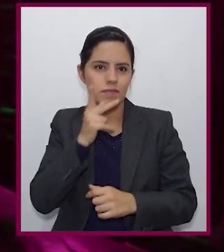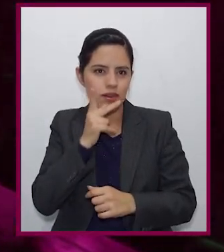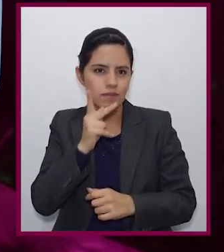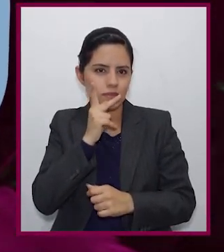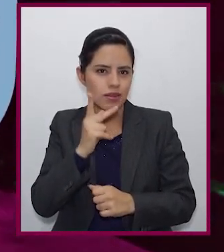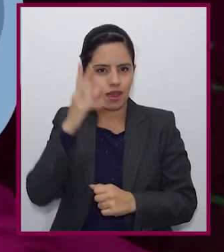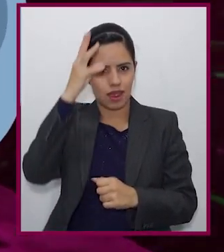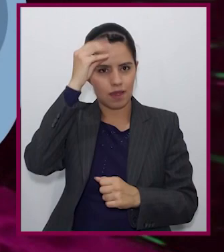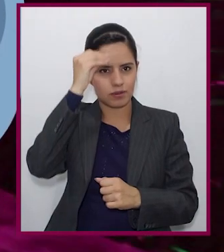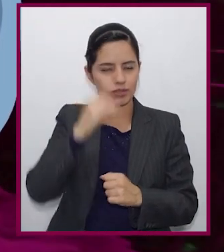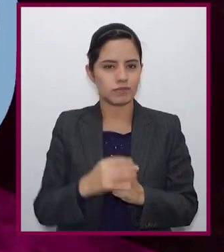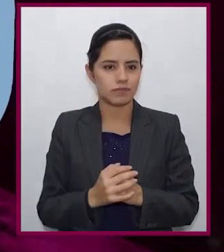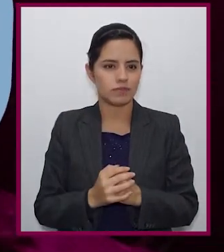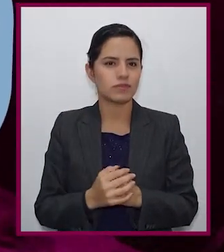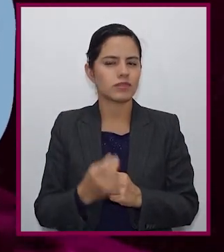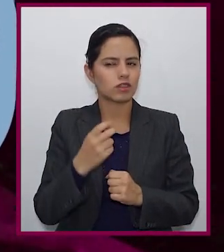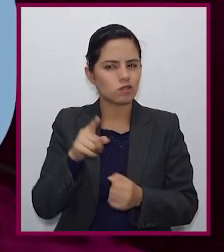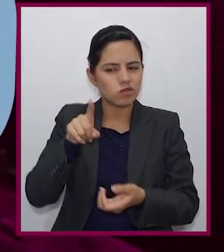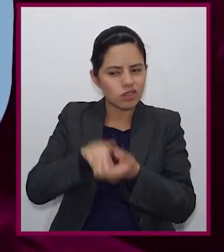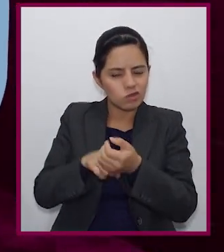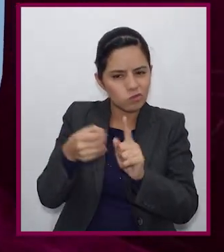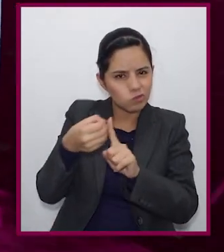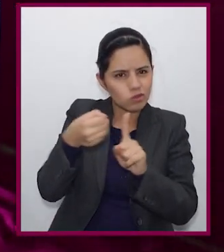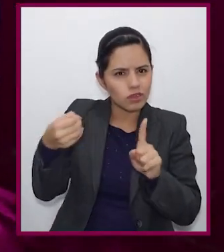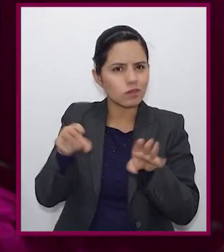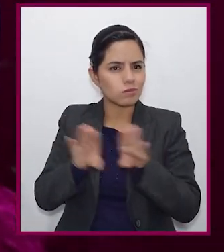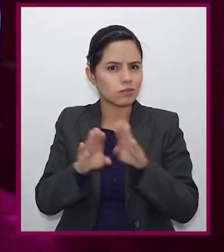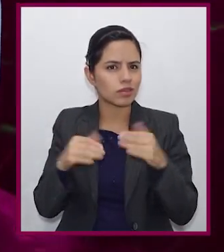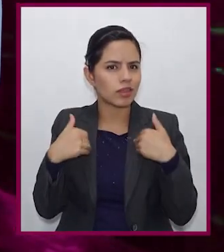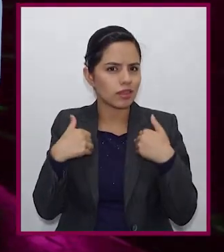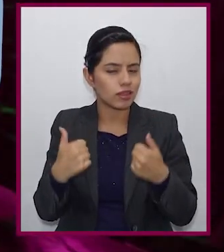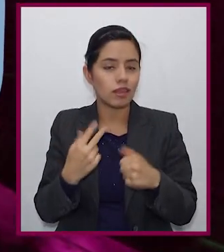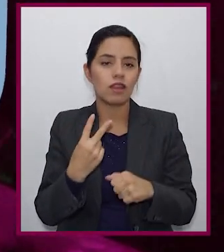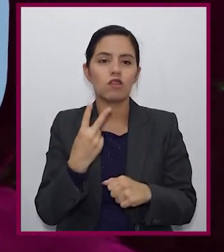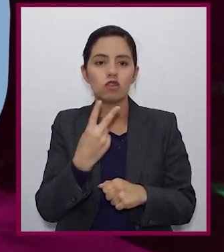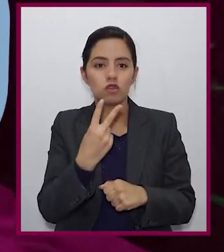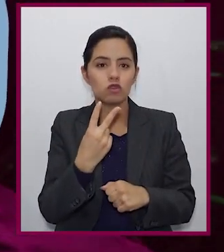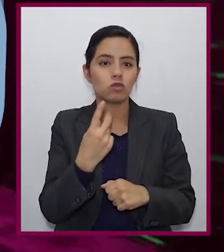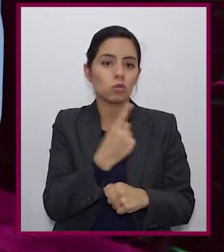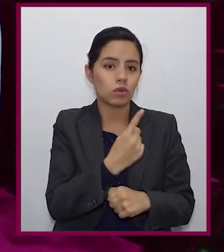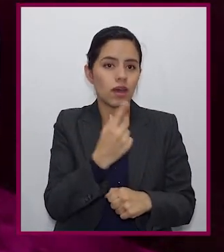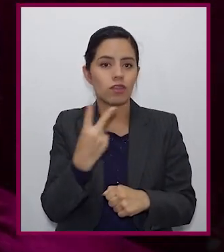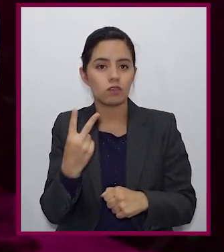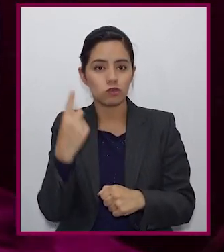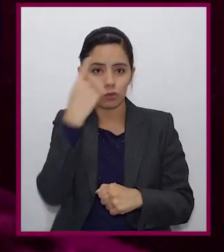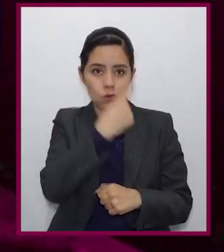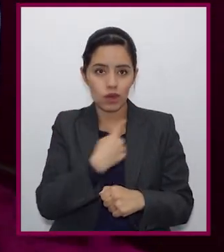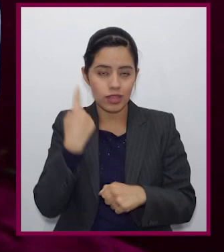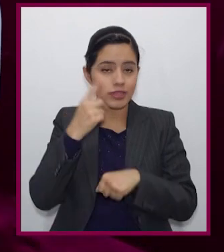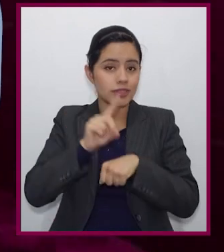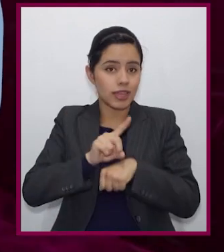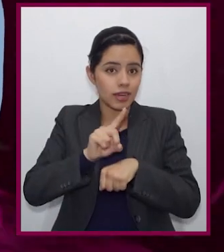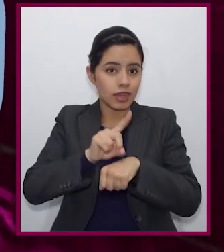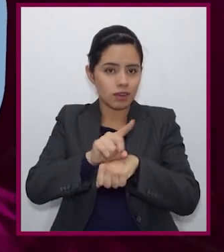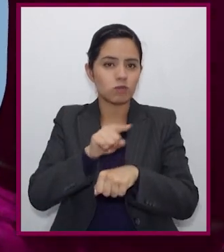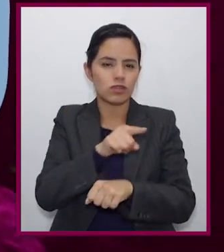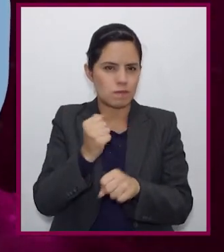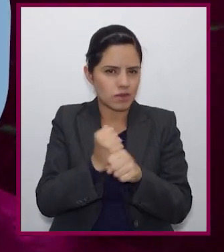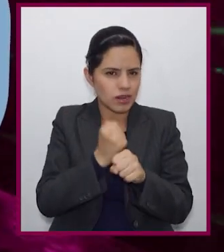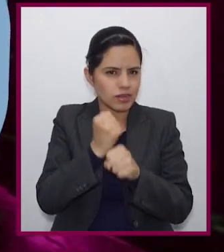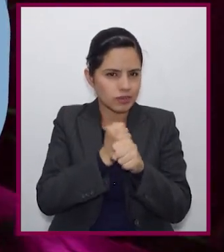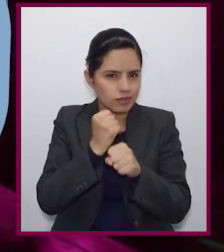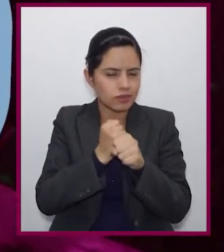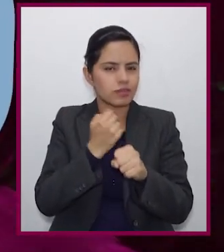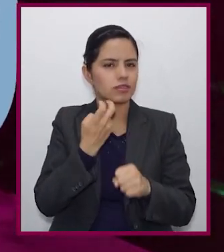practicarlos. Comprender cómo funciona y practica de 1 a 2 horas diarias. Y eso definitivamente va a